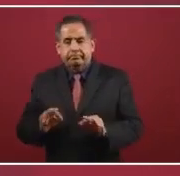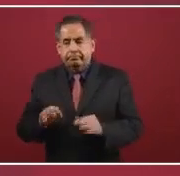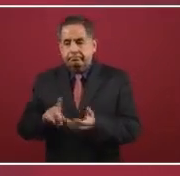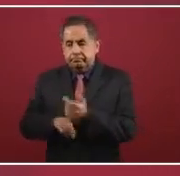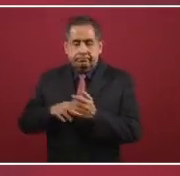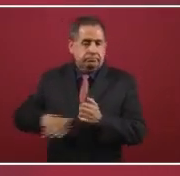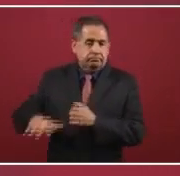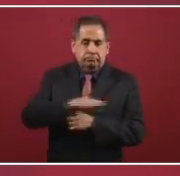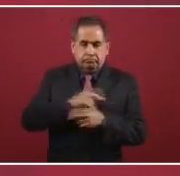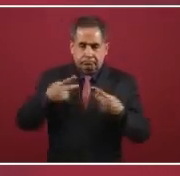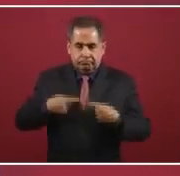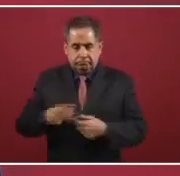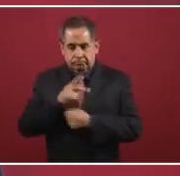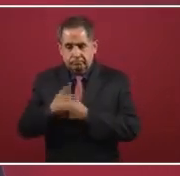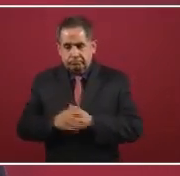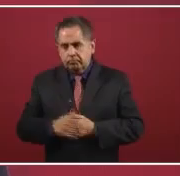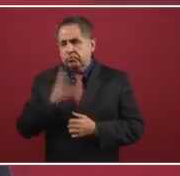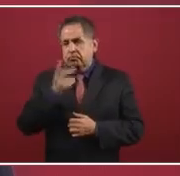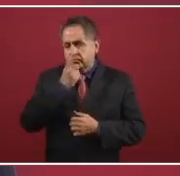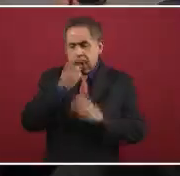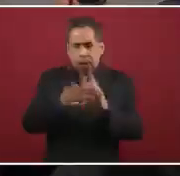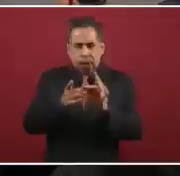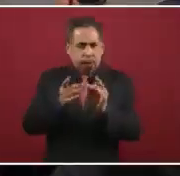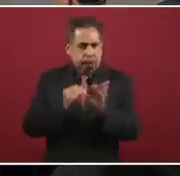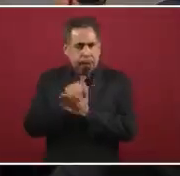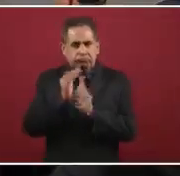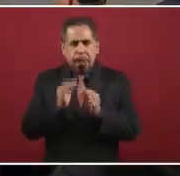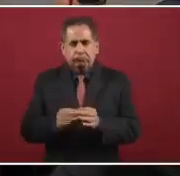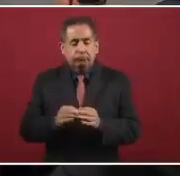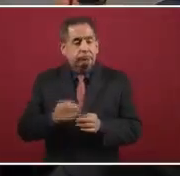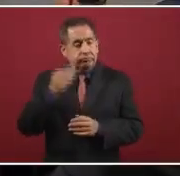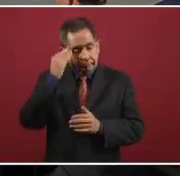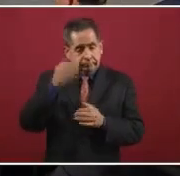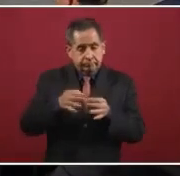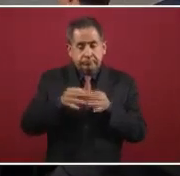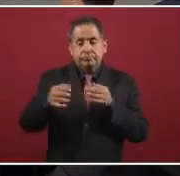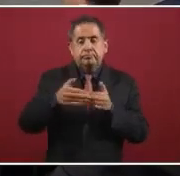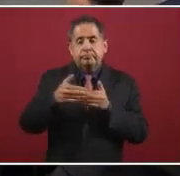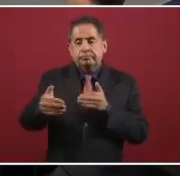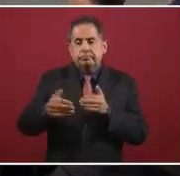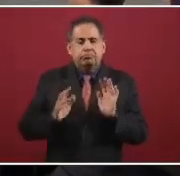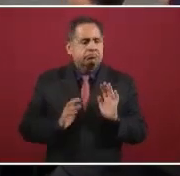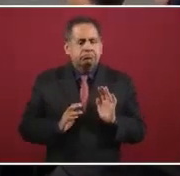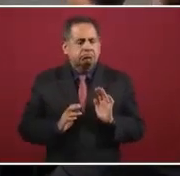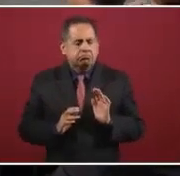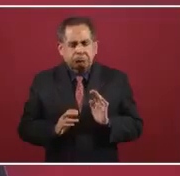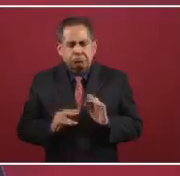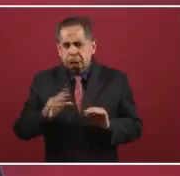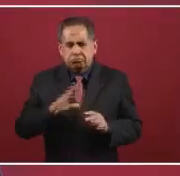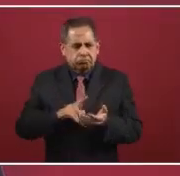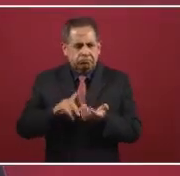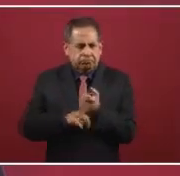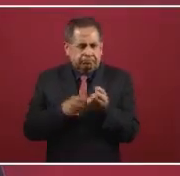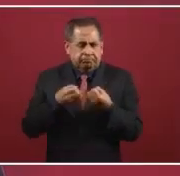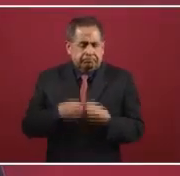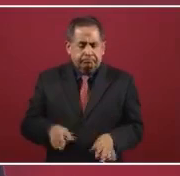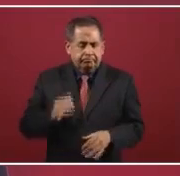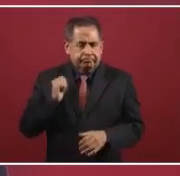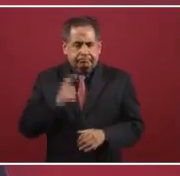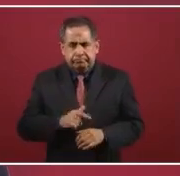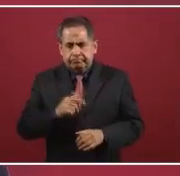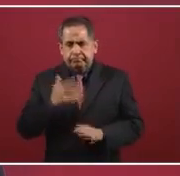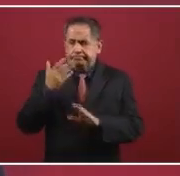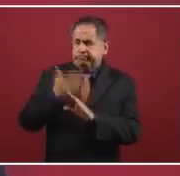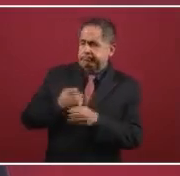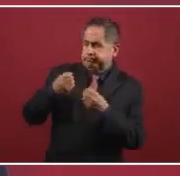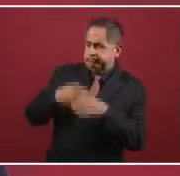interés para la nación. Lo que sí les podemos afirmar es que la ampliación del plazo no significó en ningún sentido ni en ningún momento una